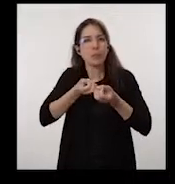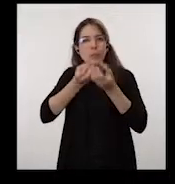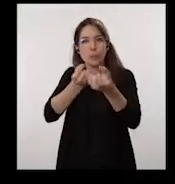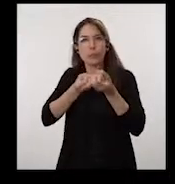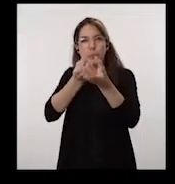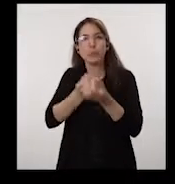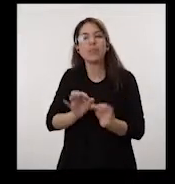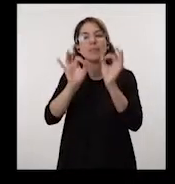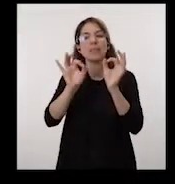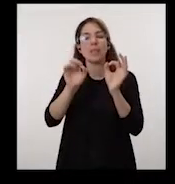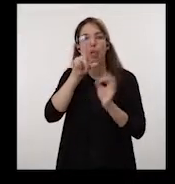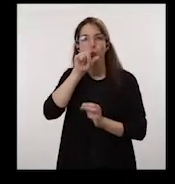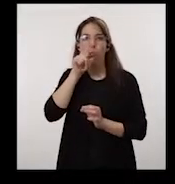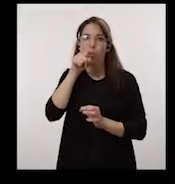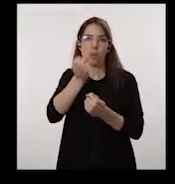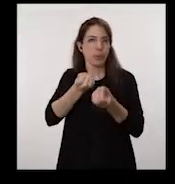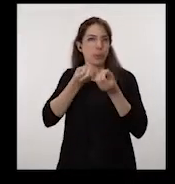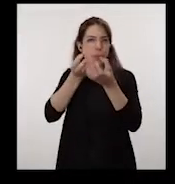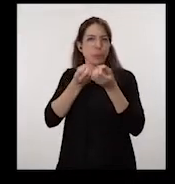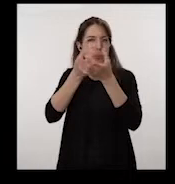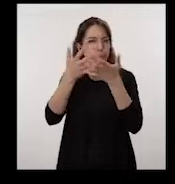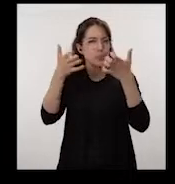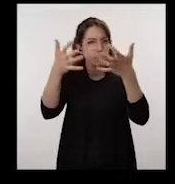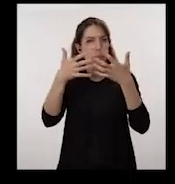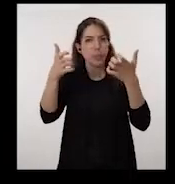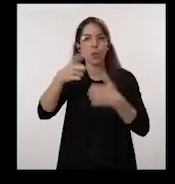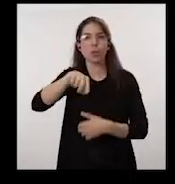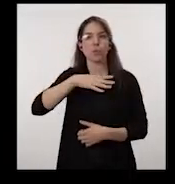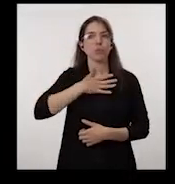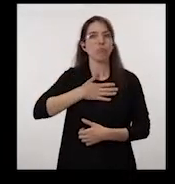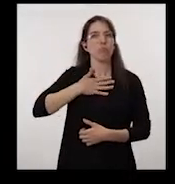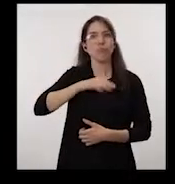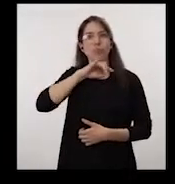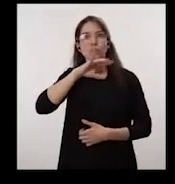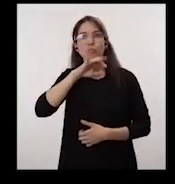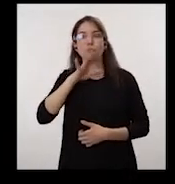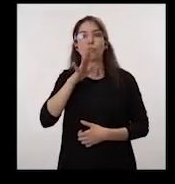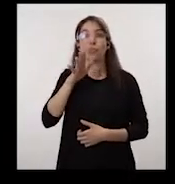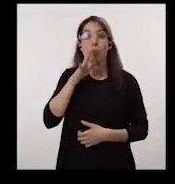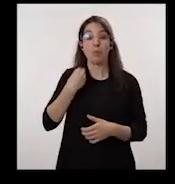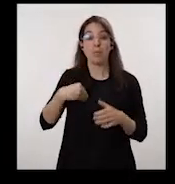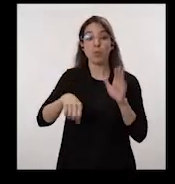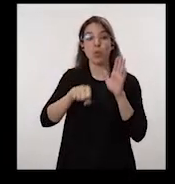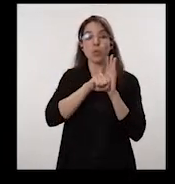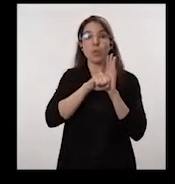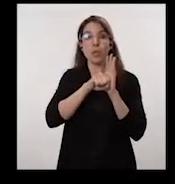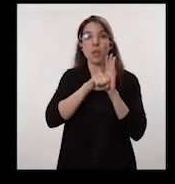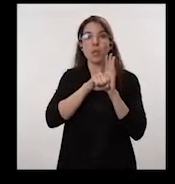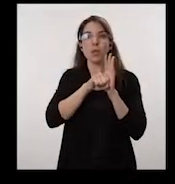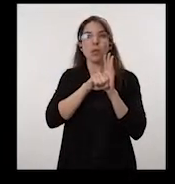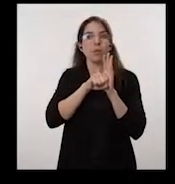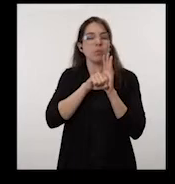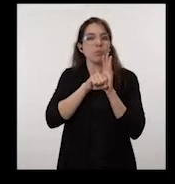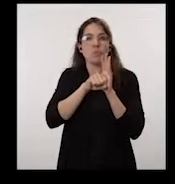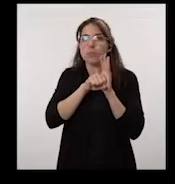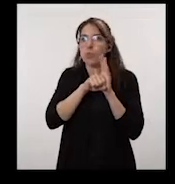en ese sentido estamos también muy satisfechos de la acogida que está teniendo el sello a este a